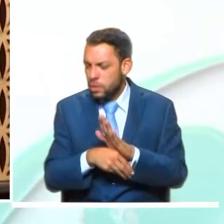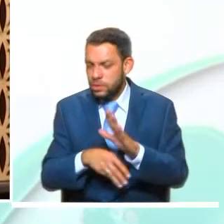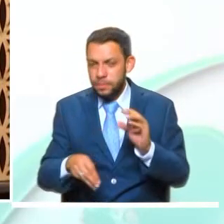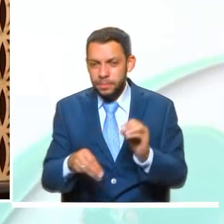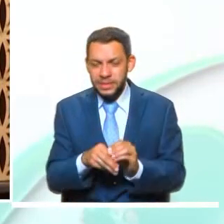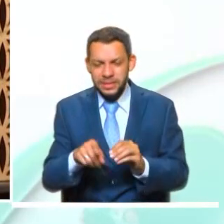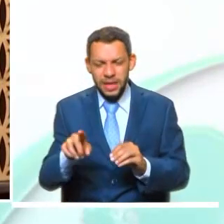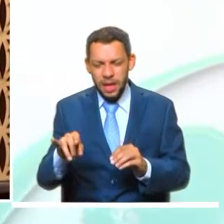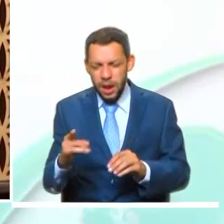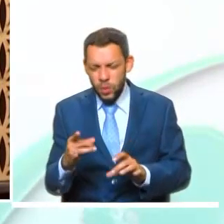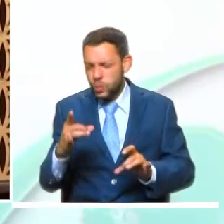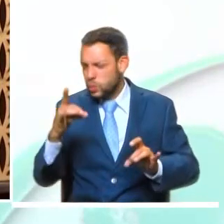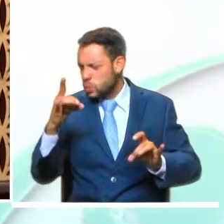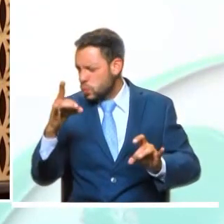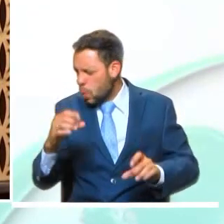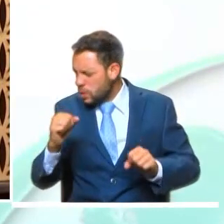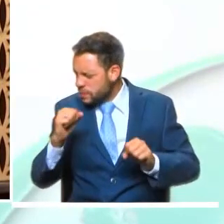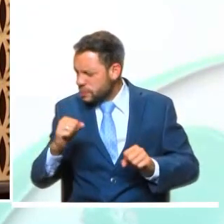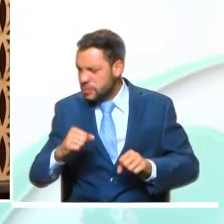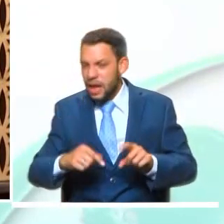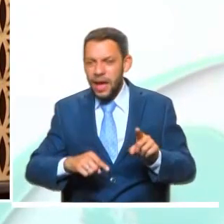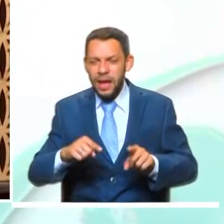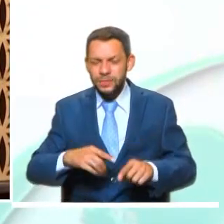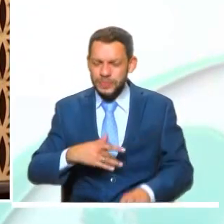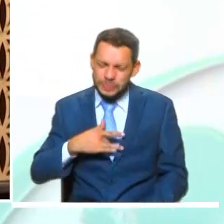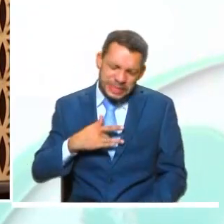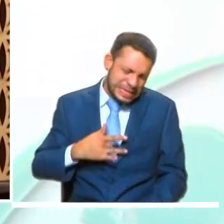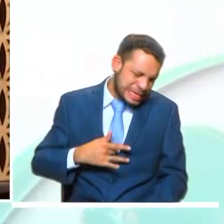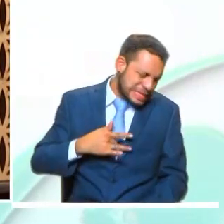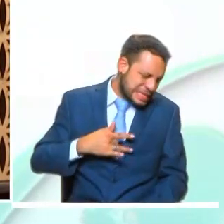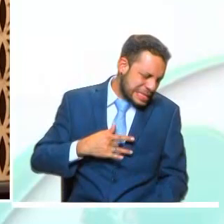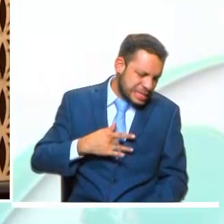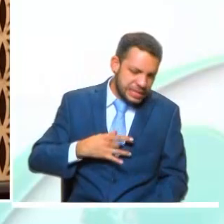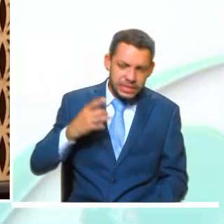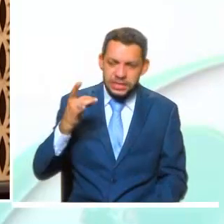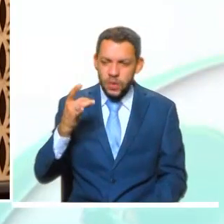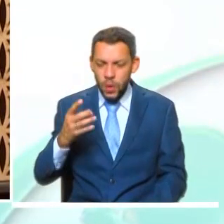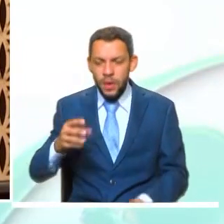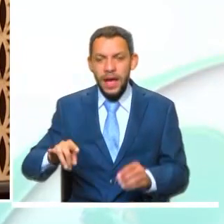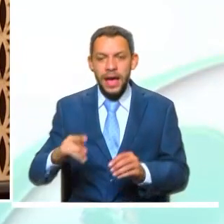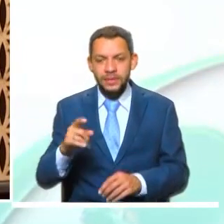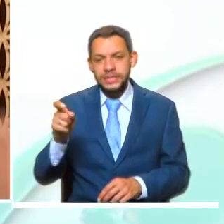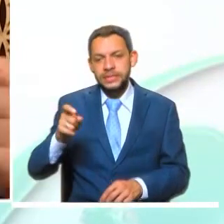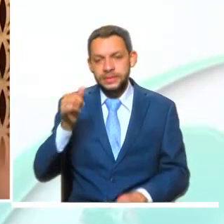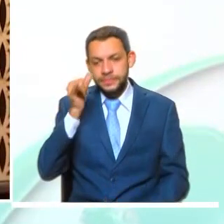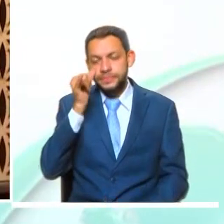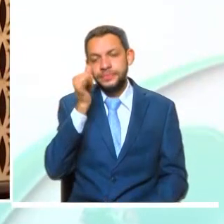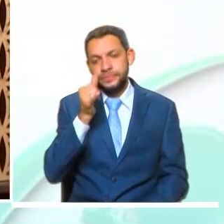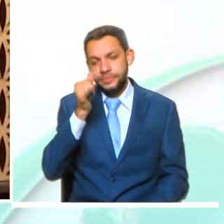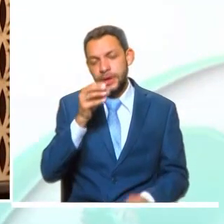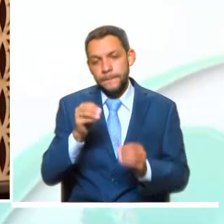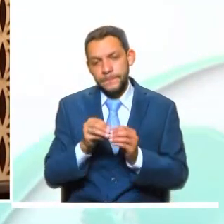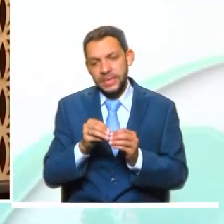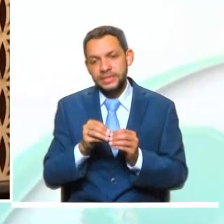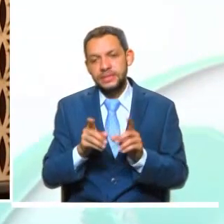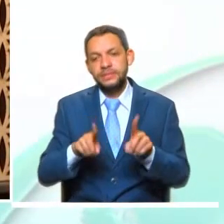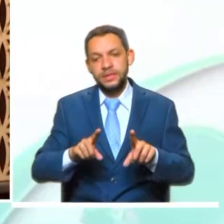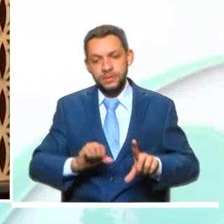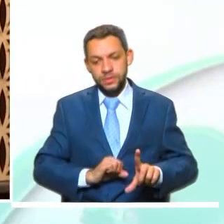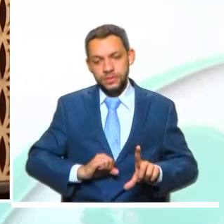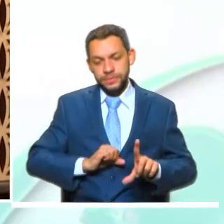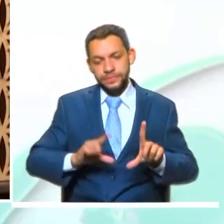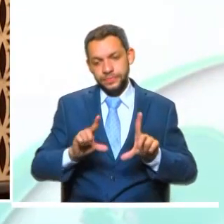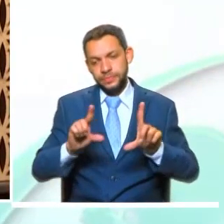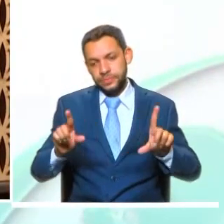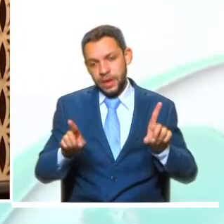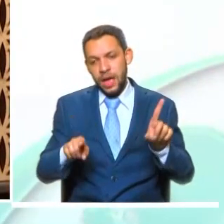dolor abdominal que la índice tengo con más griega como fatiga todo eso yo mando endoscopia y ecografía porque muchas patologías del estómago